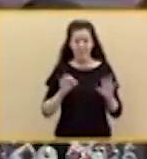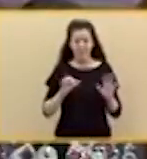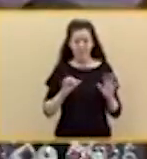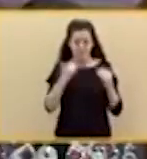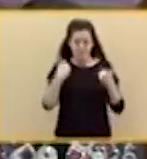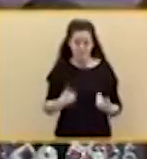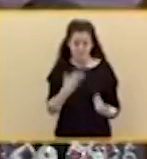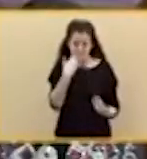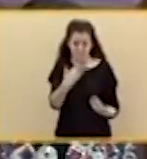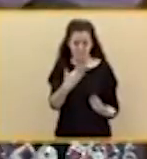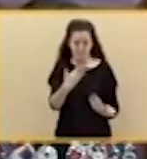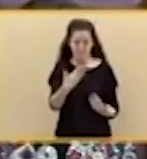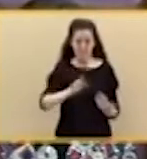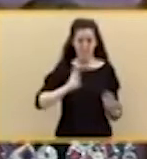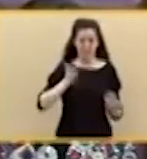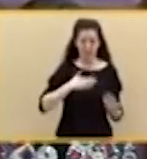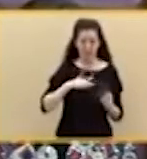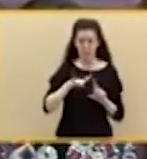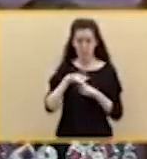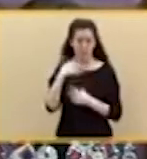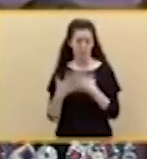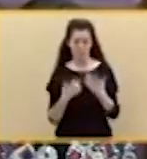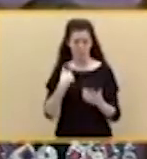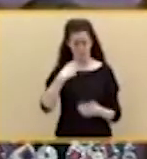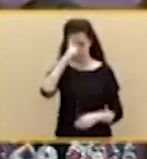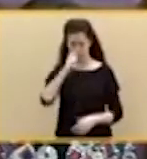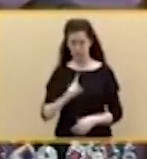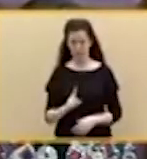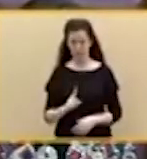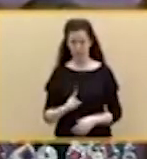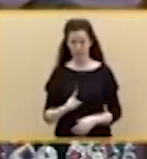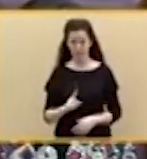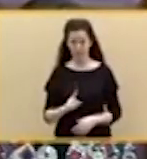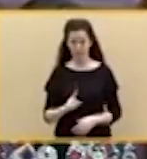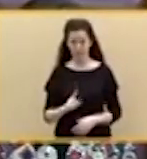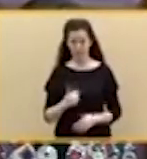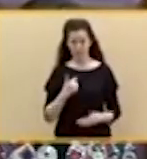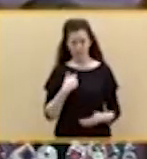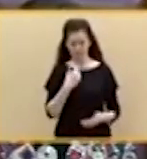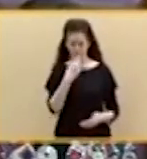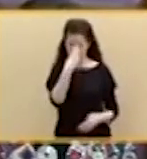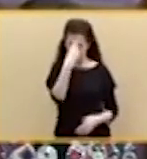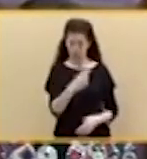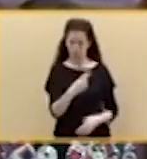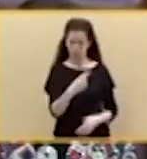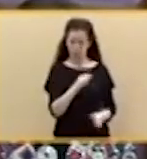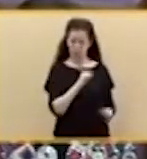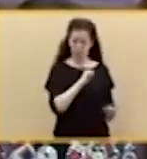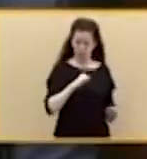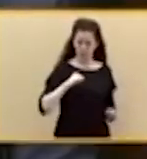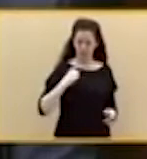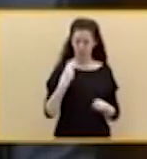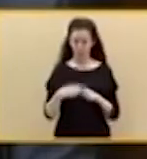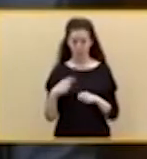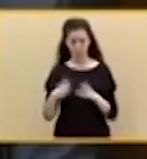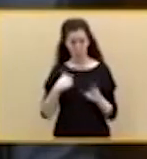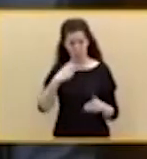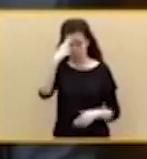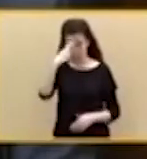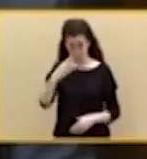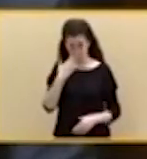José María Aznar Yo creo que es una falta de cálculo Terrible Del señor Rajoy De no haber pensado Que lo iba a